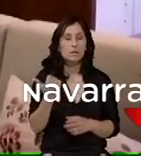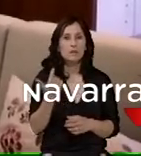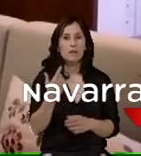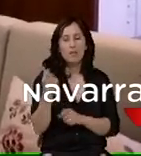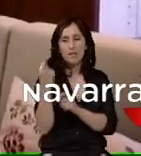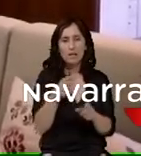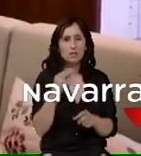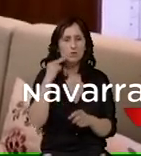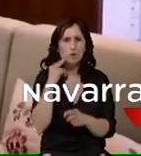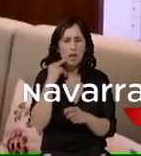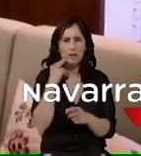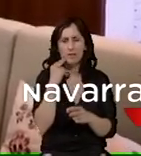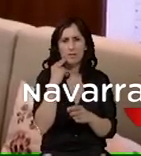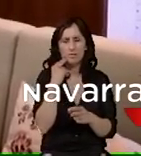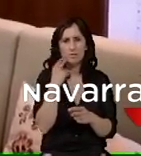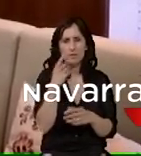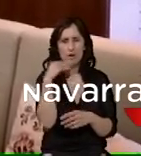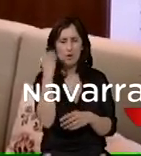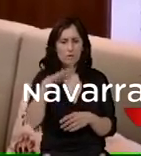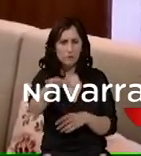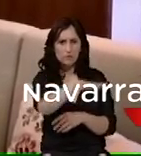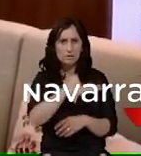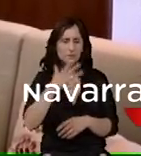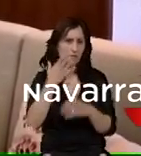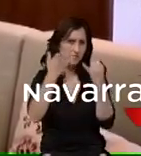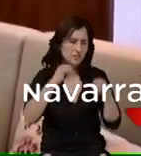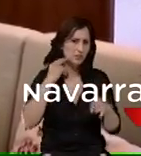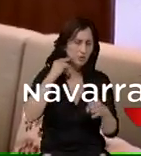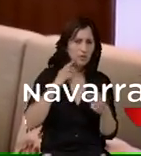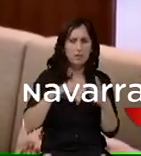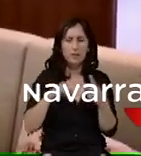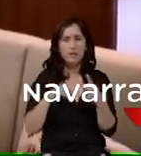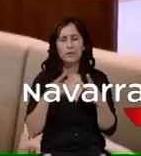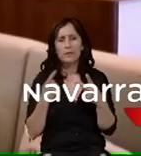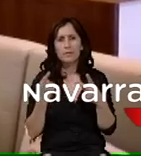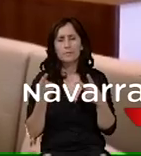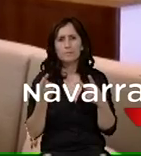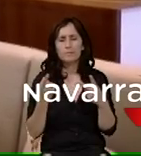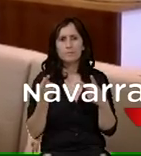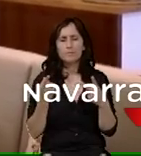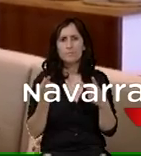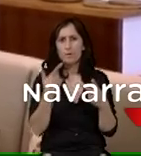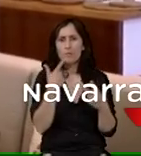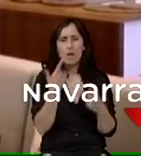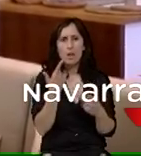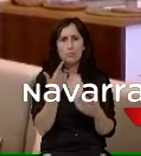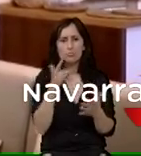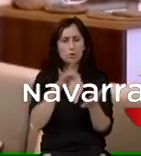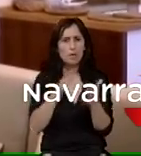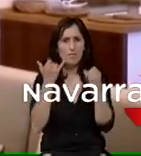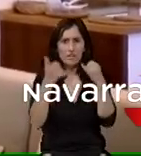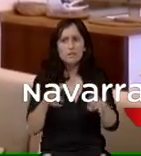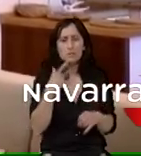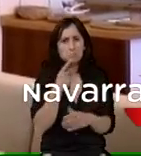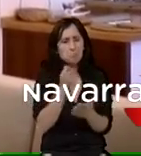chocolatadas a los jóvenes, sí, les pagaban, pues les daban buenas propinas en las fiestas